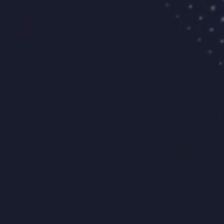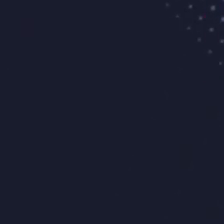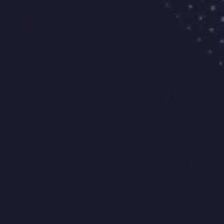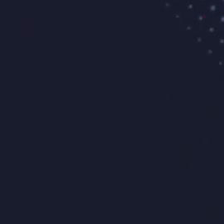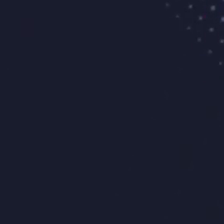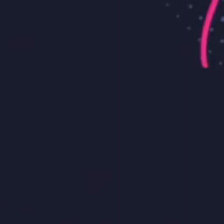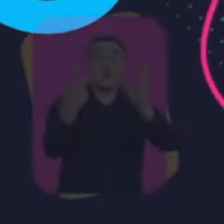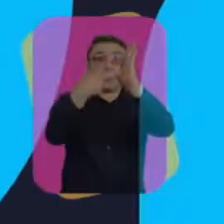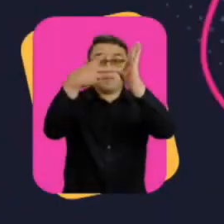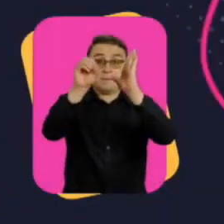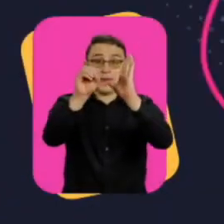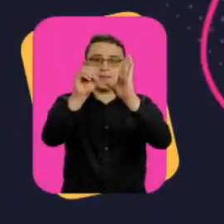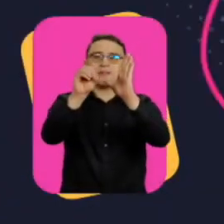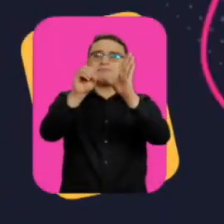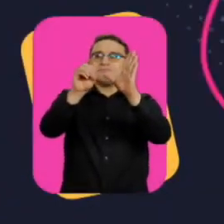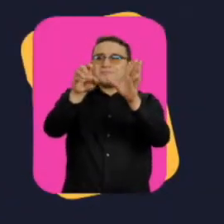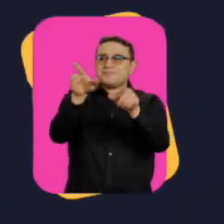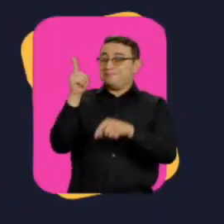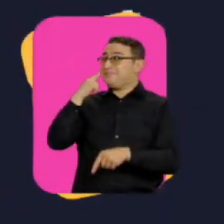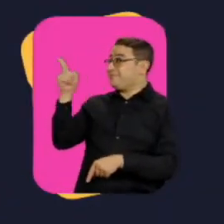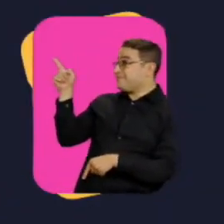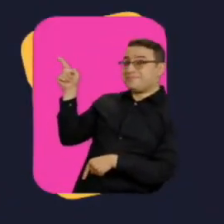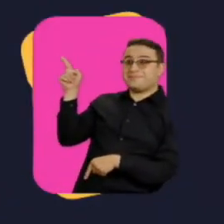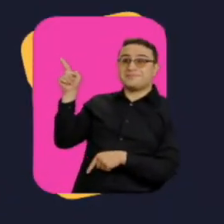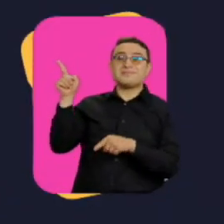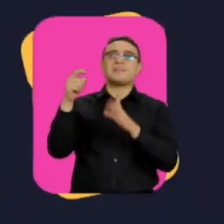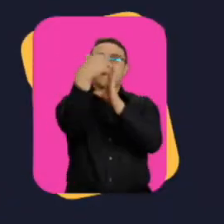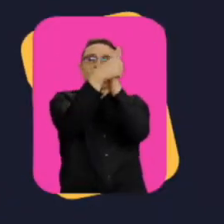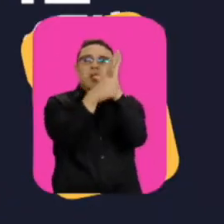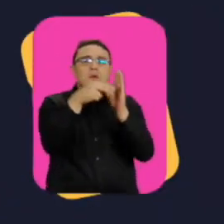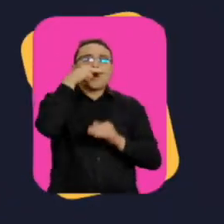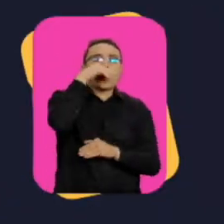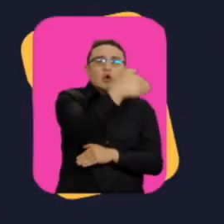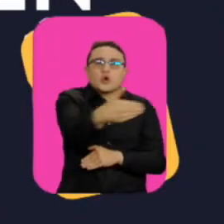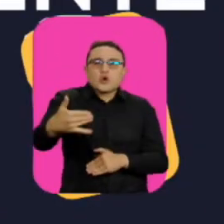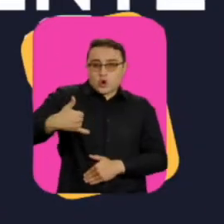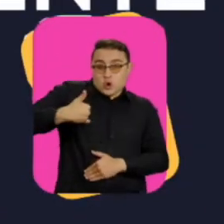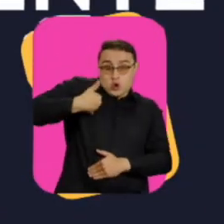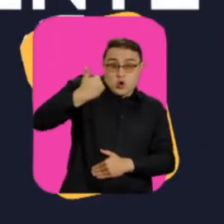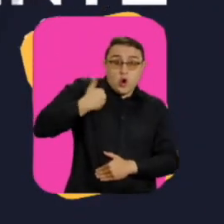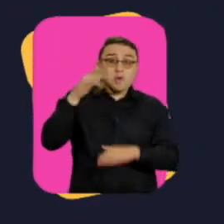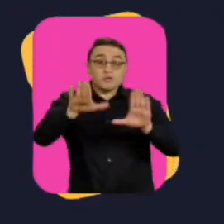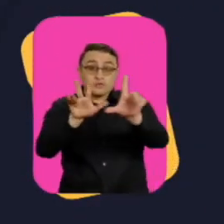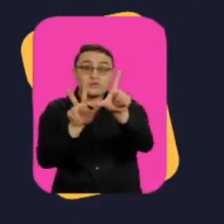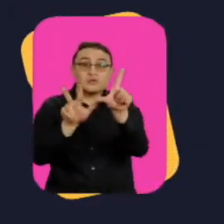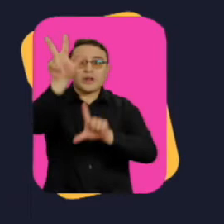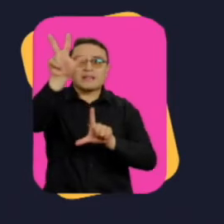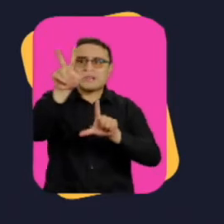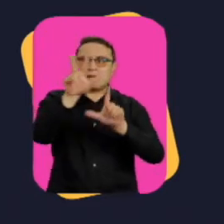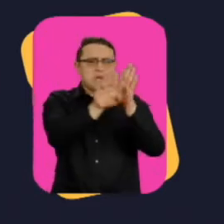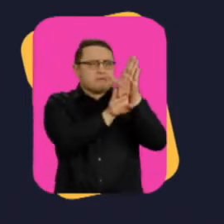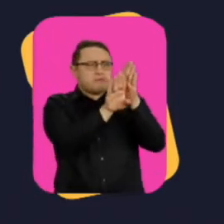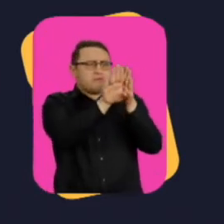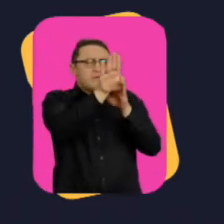En 2020, la franja 13 animado de programación infantil y adolescente del canal creció un